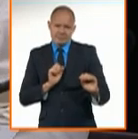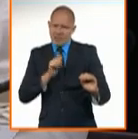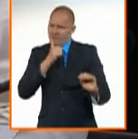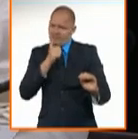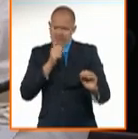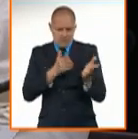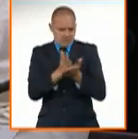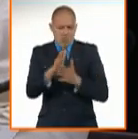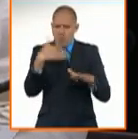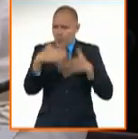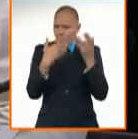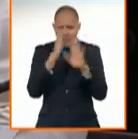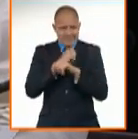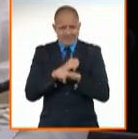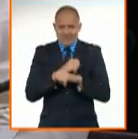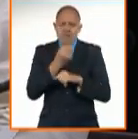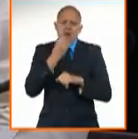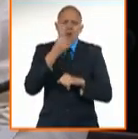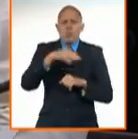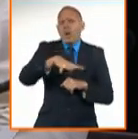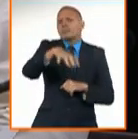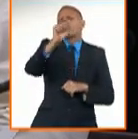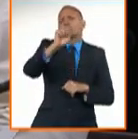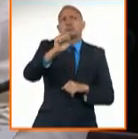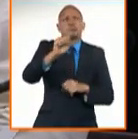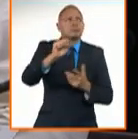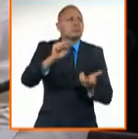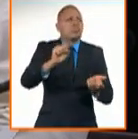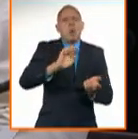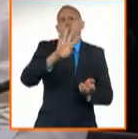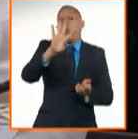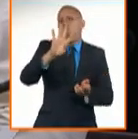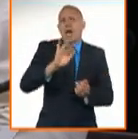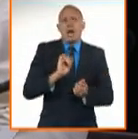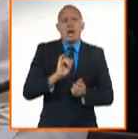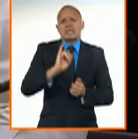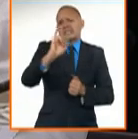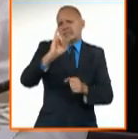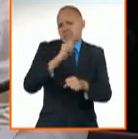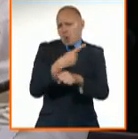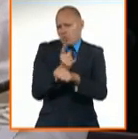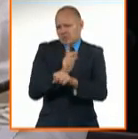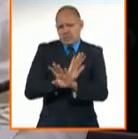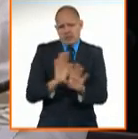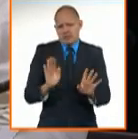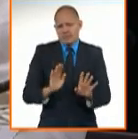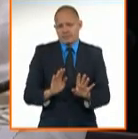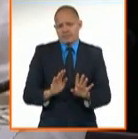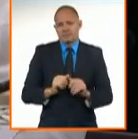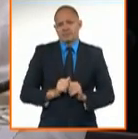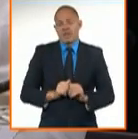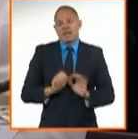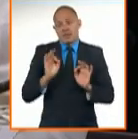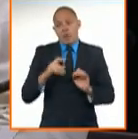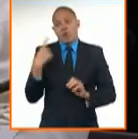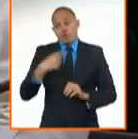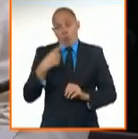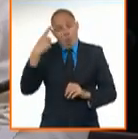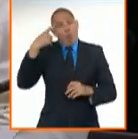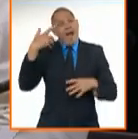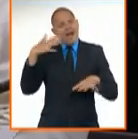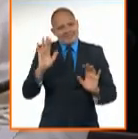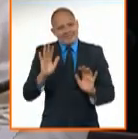mantener para donde 46 horas lo que nosotros deseo de que no haya apagón